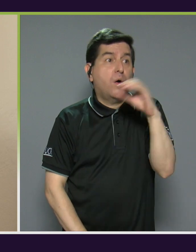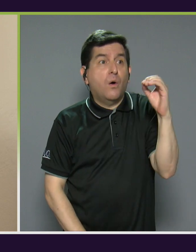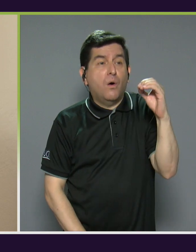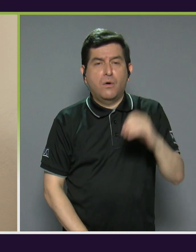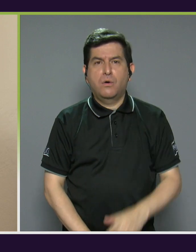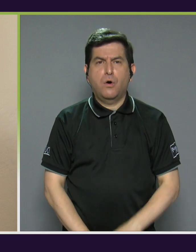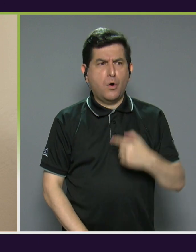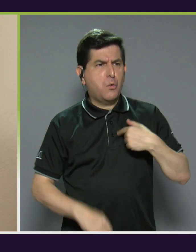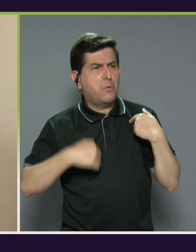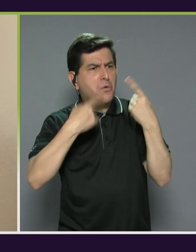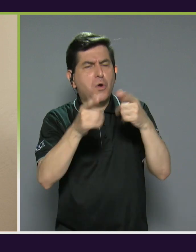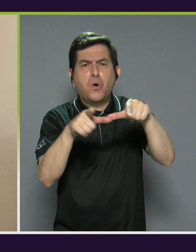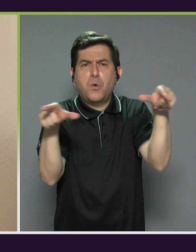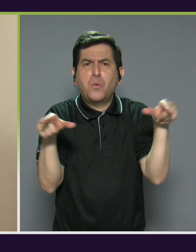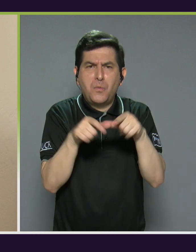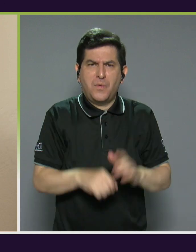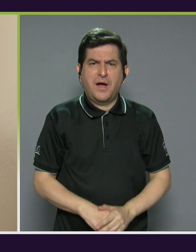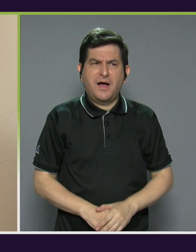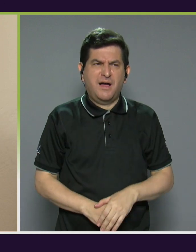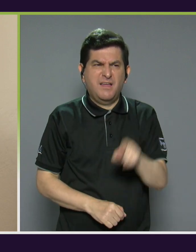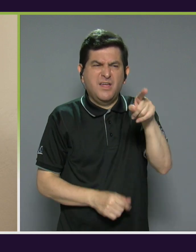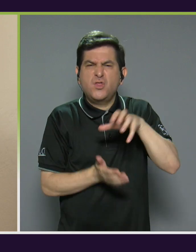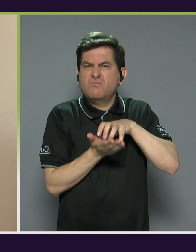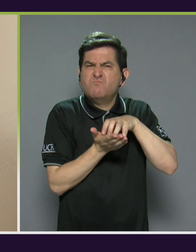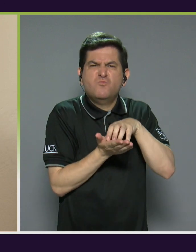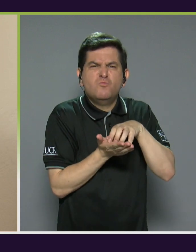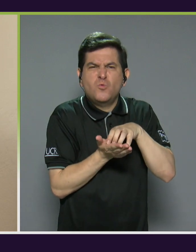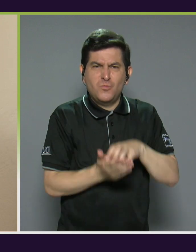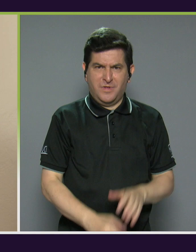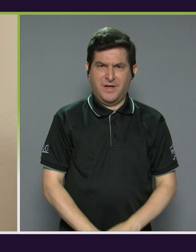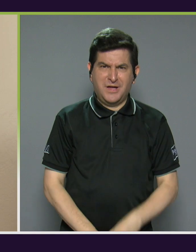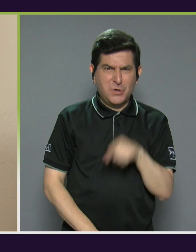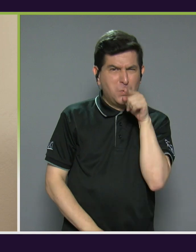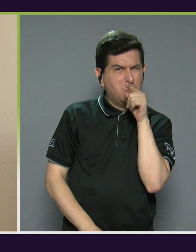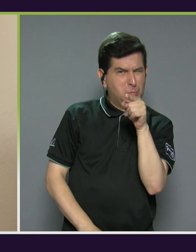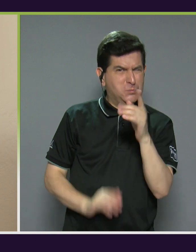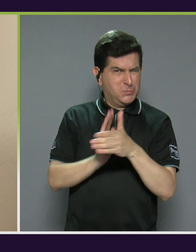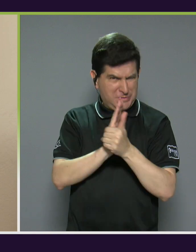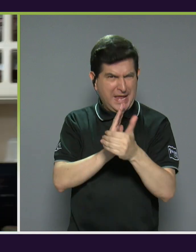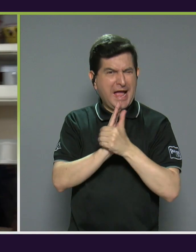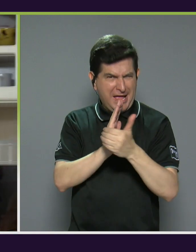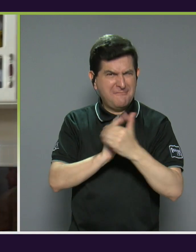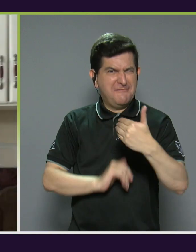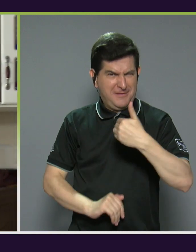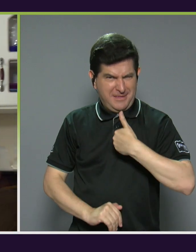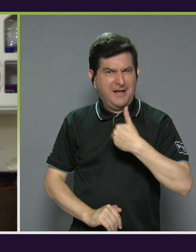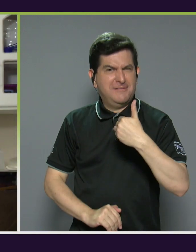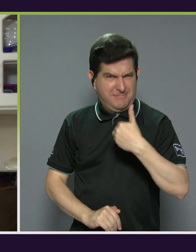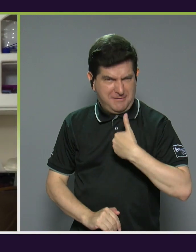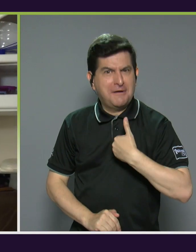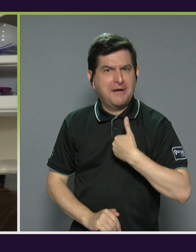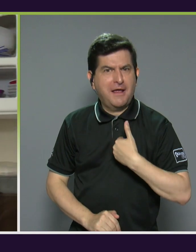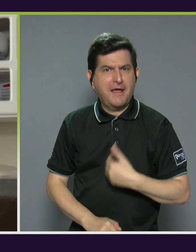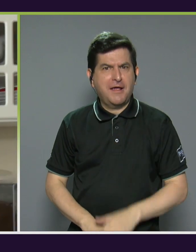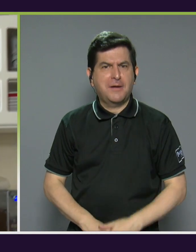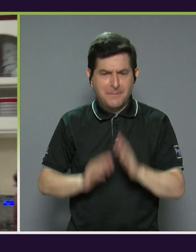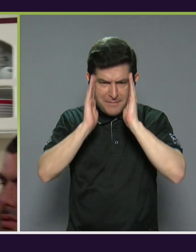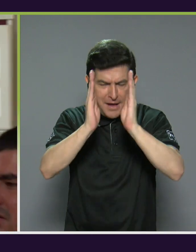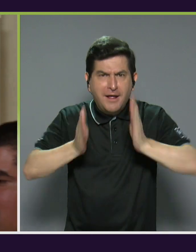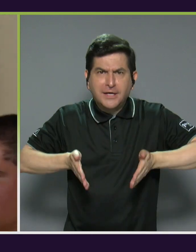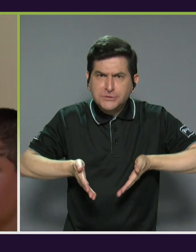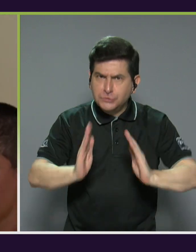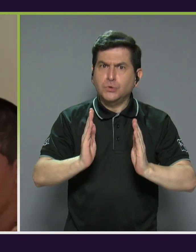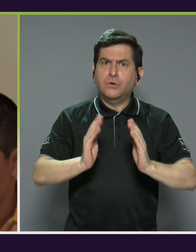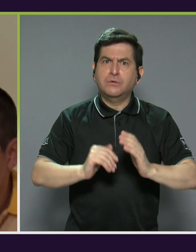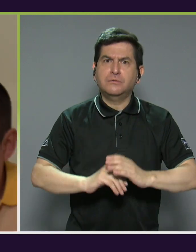algún lugar y ponen entredicho si sos competente o no competente para ver a tus hijos.